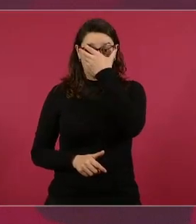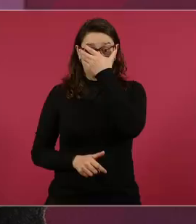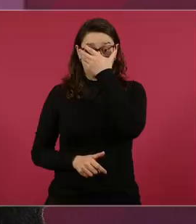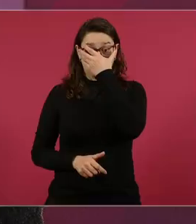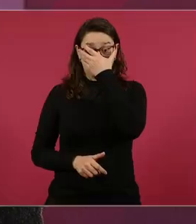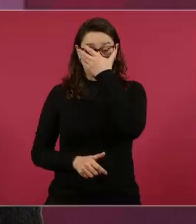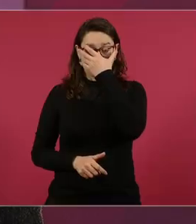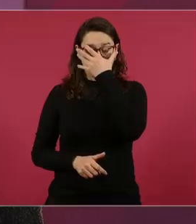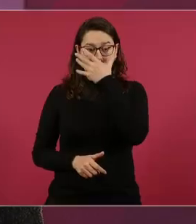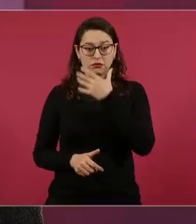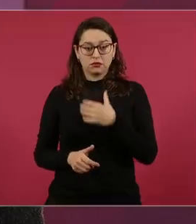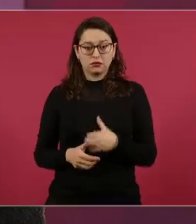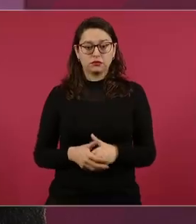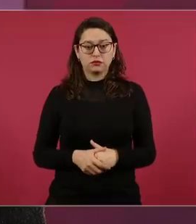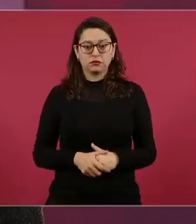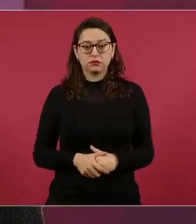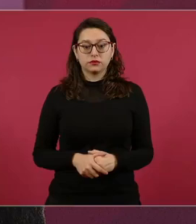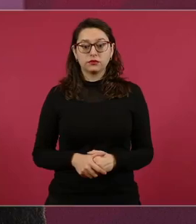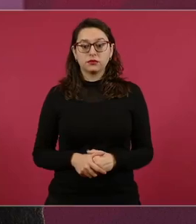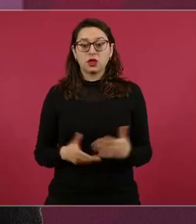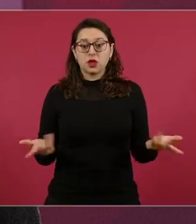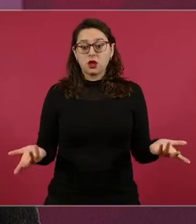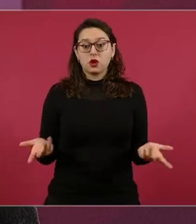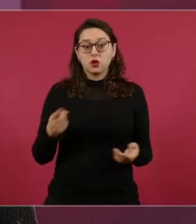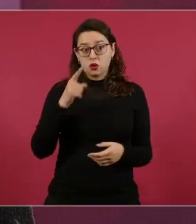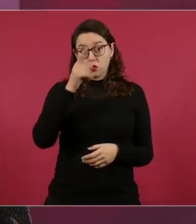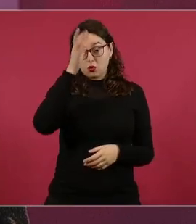venía ahora la elección de Coahuila,